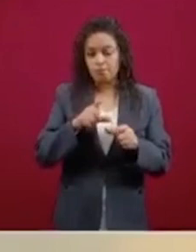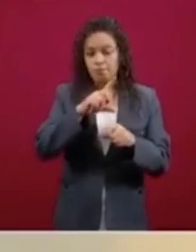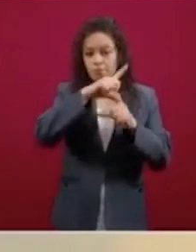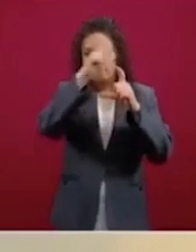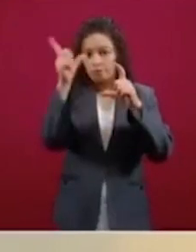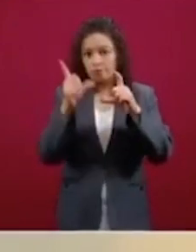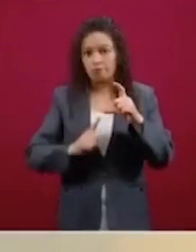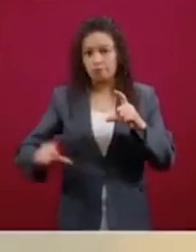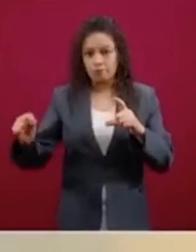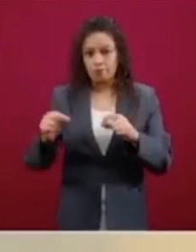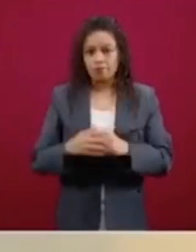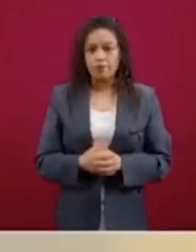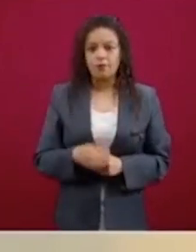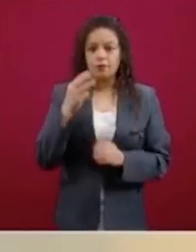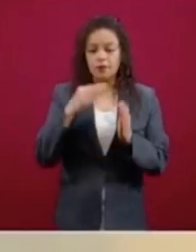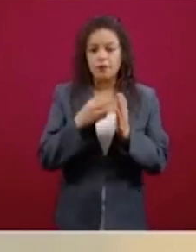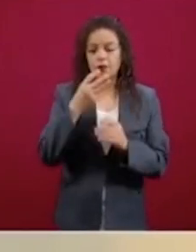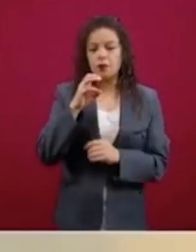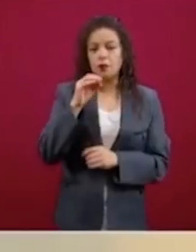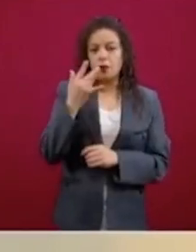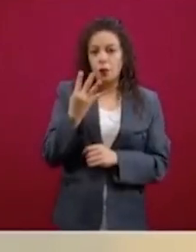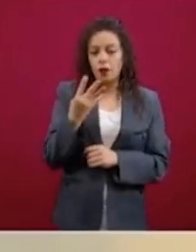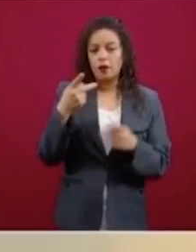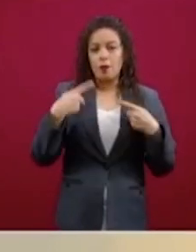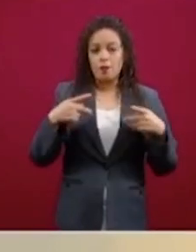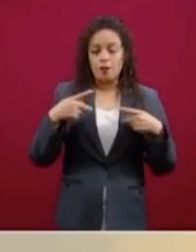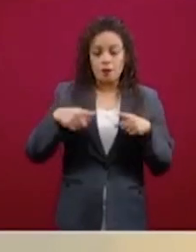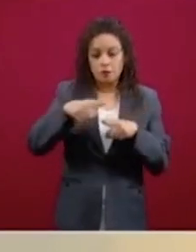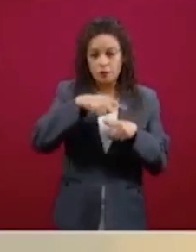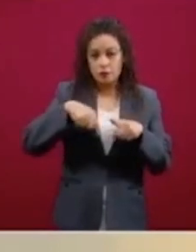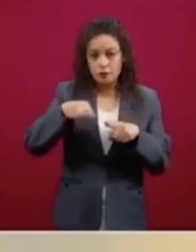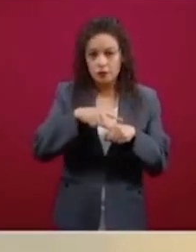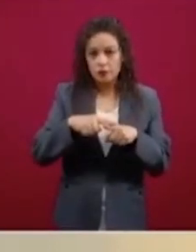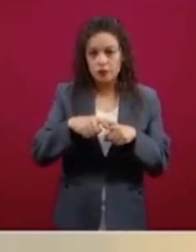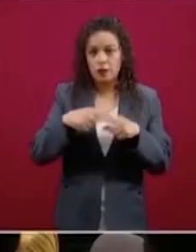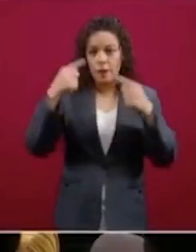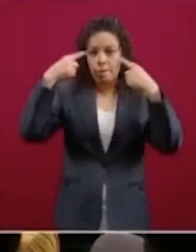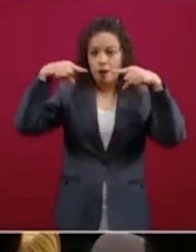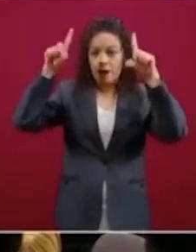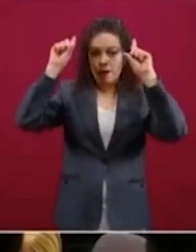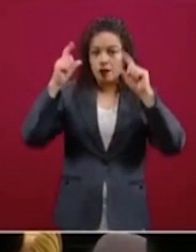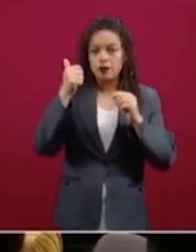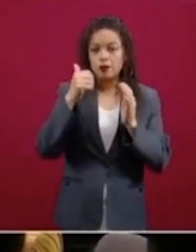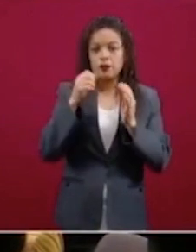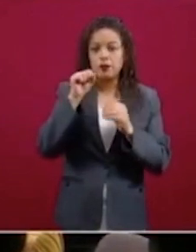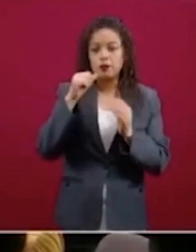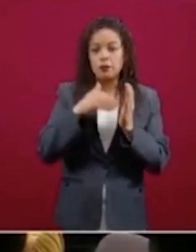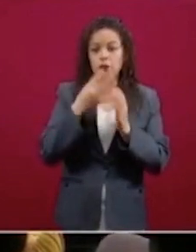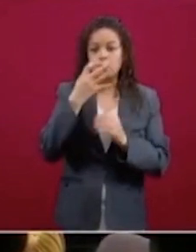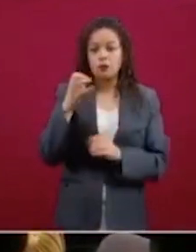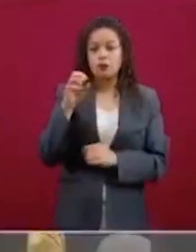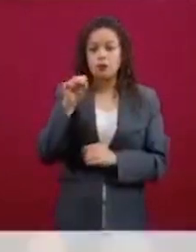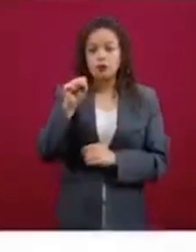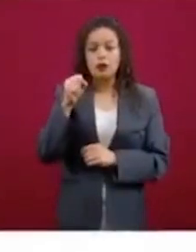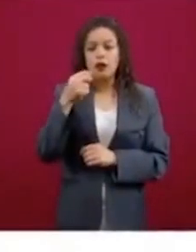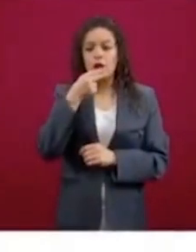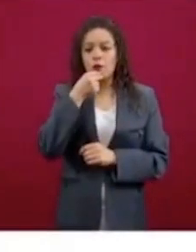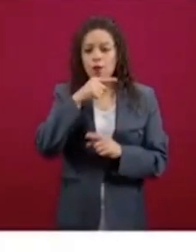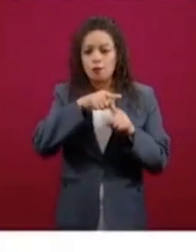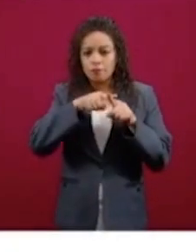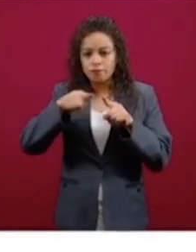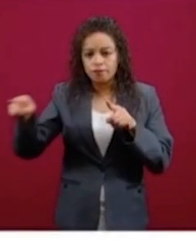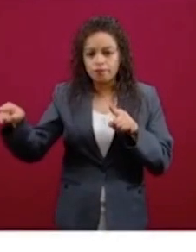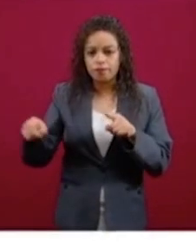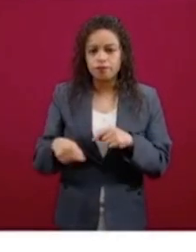454 hombres en la secretaría de marina 62 mil 406 hombres y la guardia nacional 94